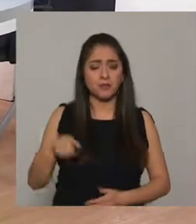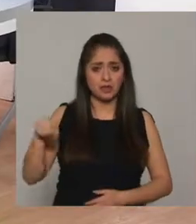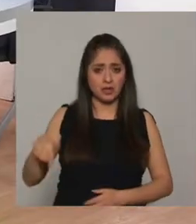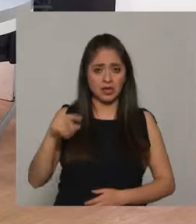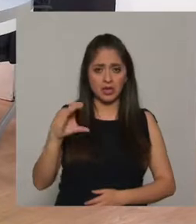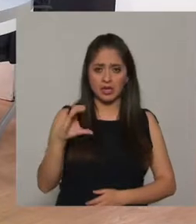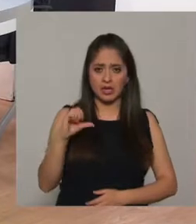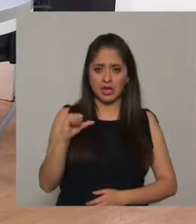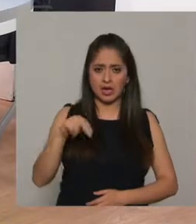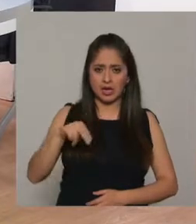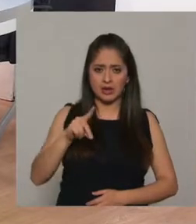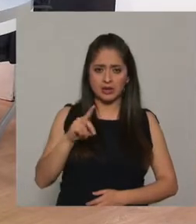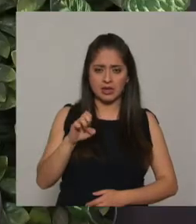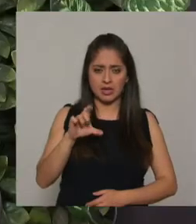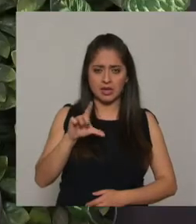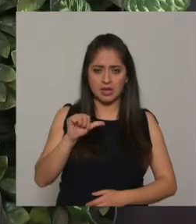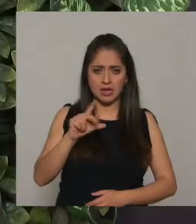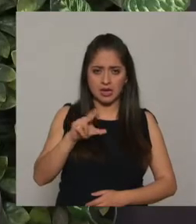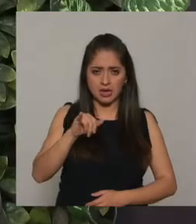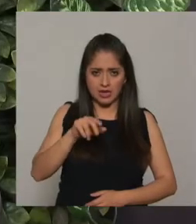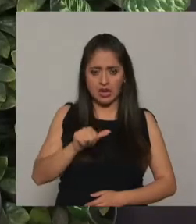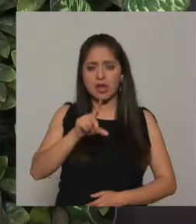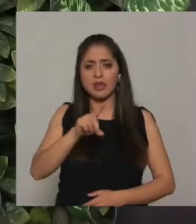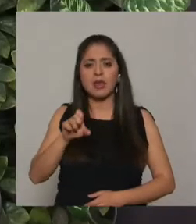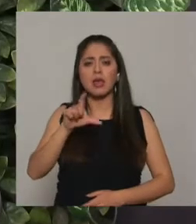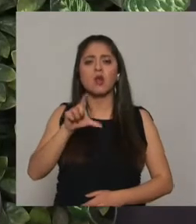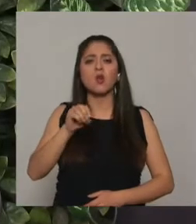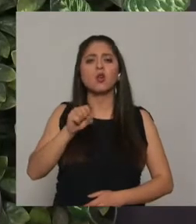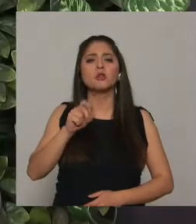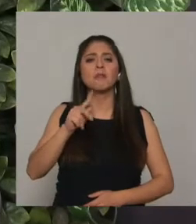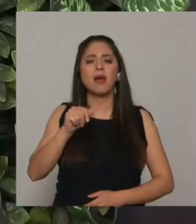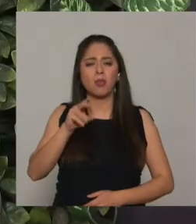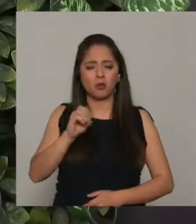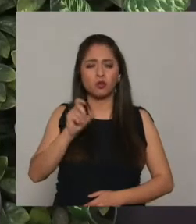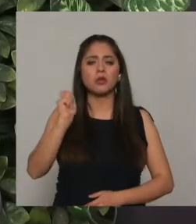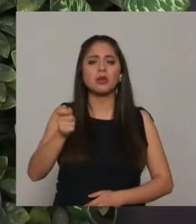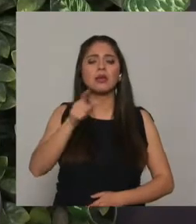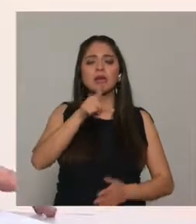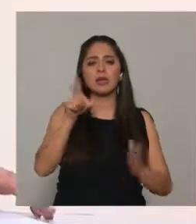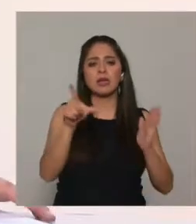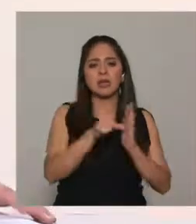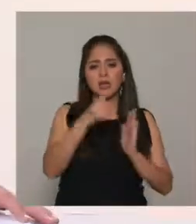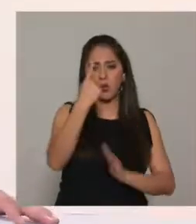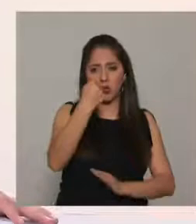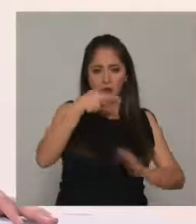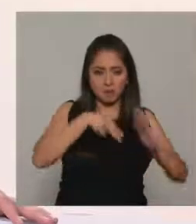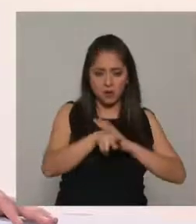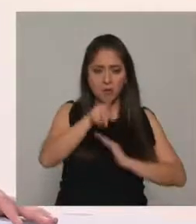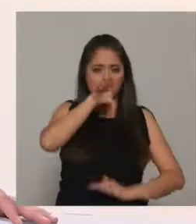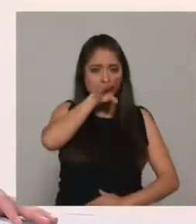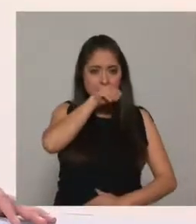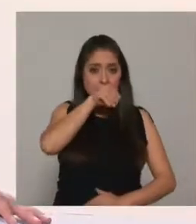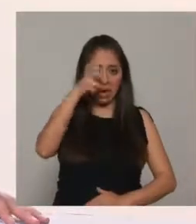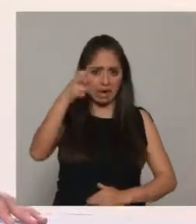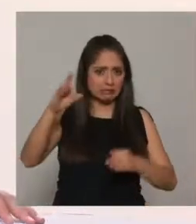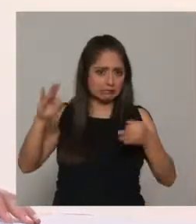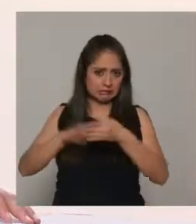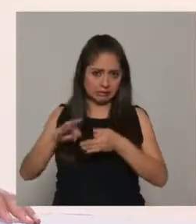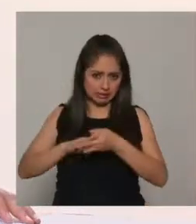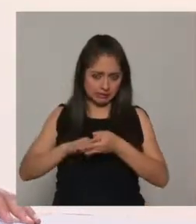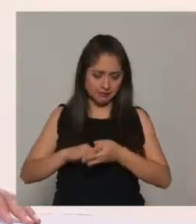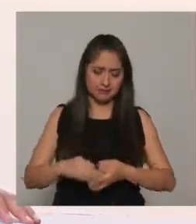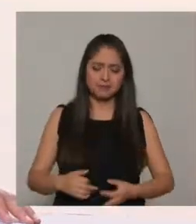¿verdad? Candelaria de los Patos, saliendo del metro Candelaria en la línea 1 del metro. Juan Romero, cuando te refieres al ambiente adverso que